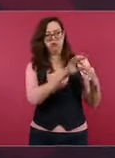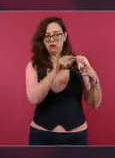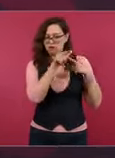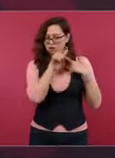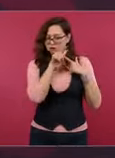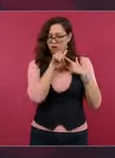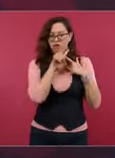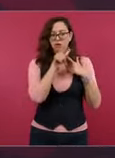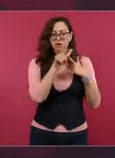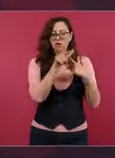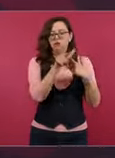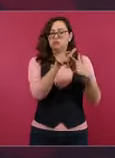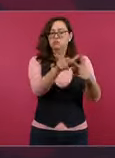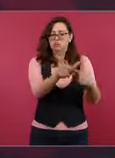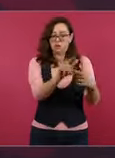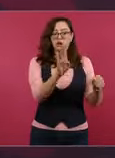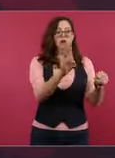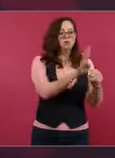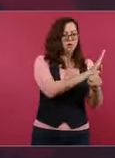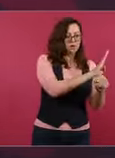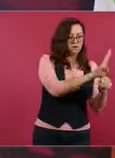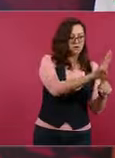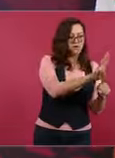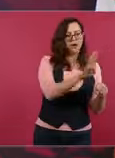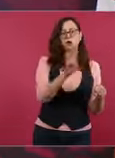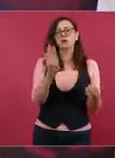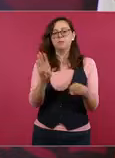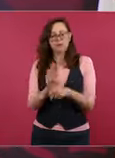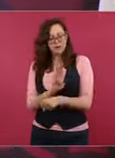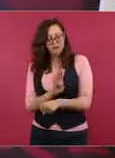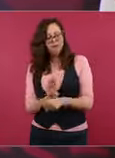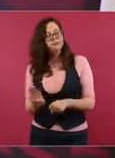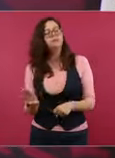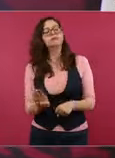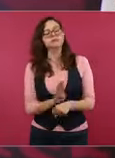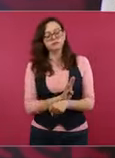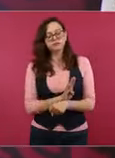que es conveniente para